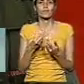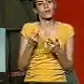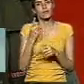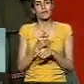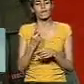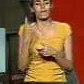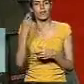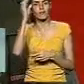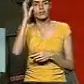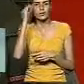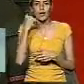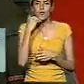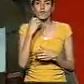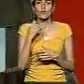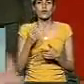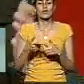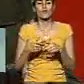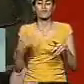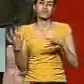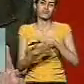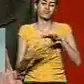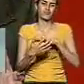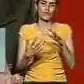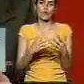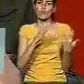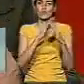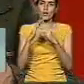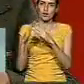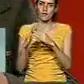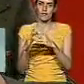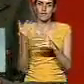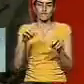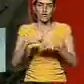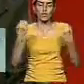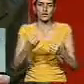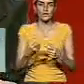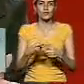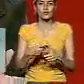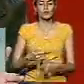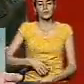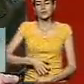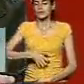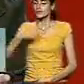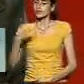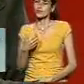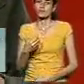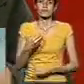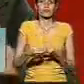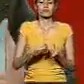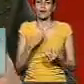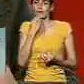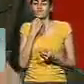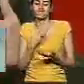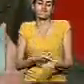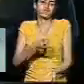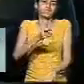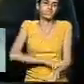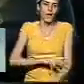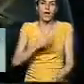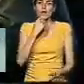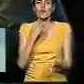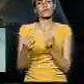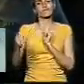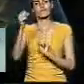generarían luego en violencia criminal. Claro, claro, claro. Entonces, la justicia comunal... La impotencia termina llevándolos a... Así es. Entonces, la justicia comunal